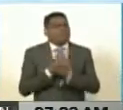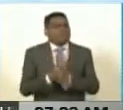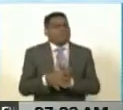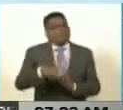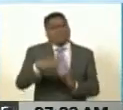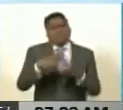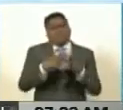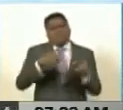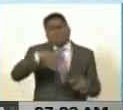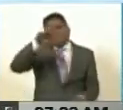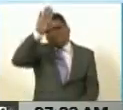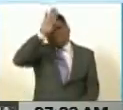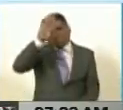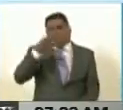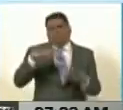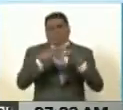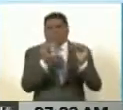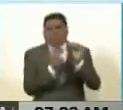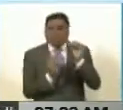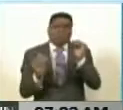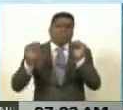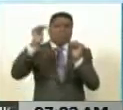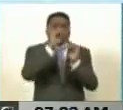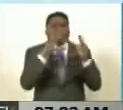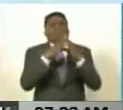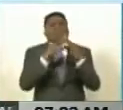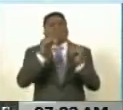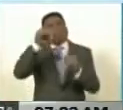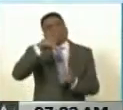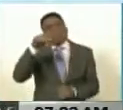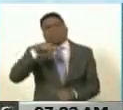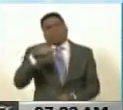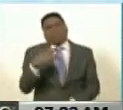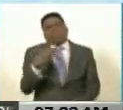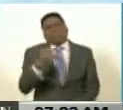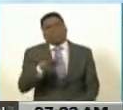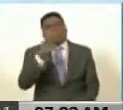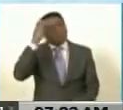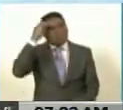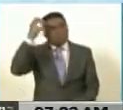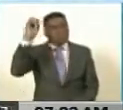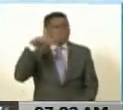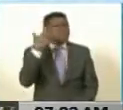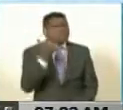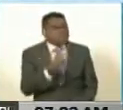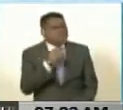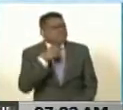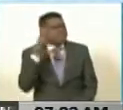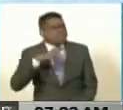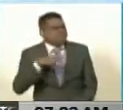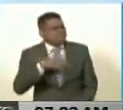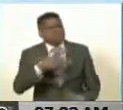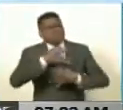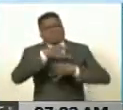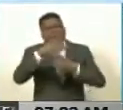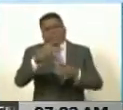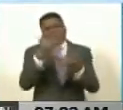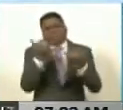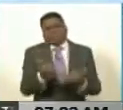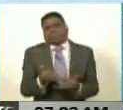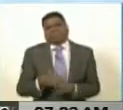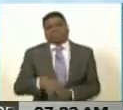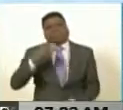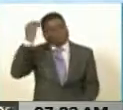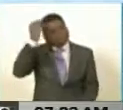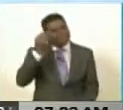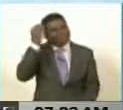cómo la máxima cúpula eclesiástica del país tiene estas opiniones al respecto. Realmente es interesante su reflexión